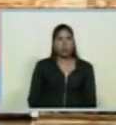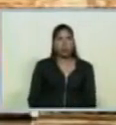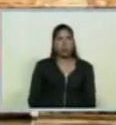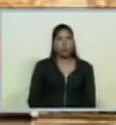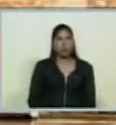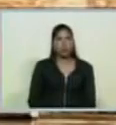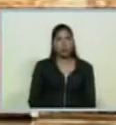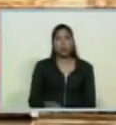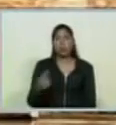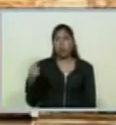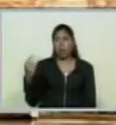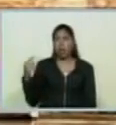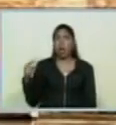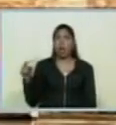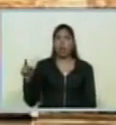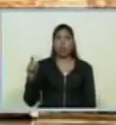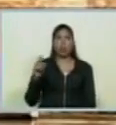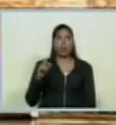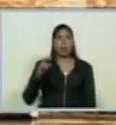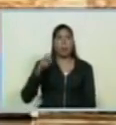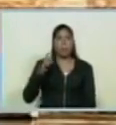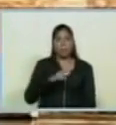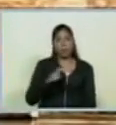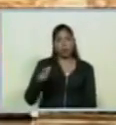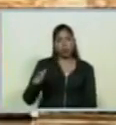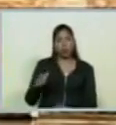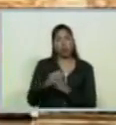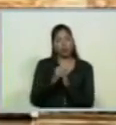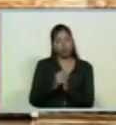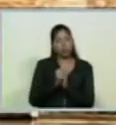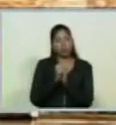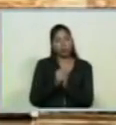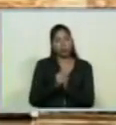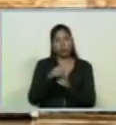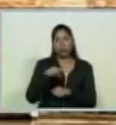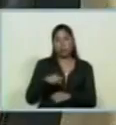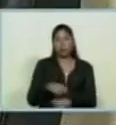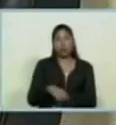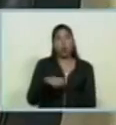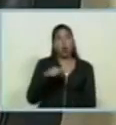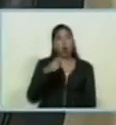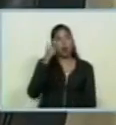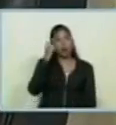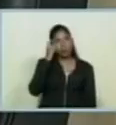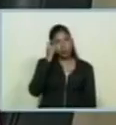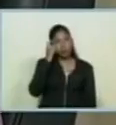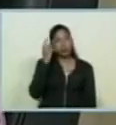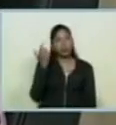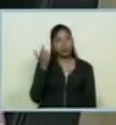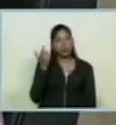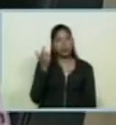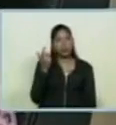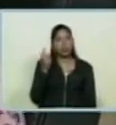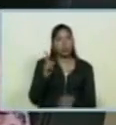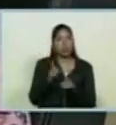San Miguel Arcángel. Bueno, hoy es un día de oración, de recogimiento.